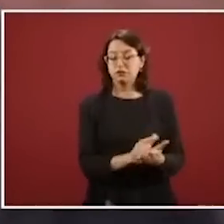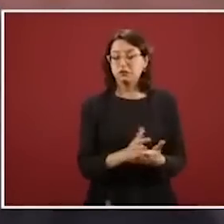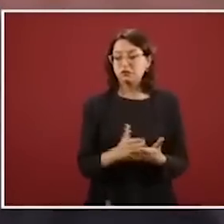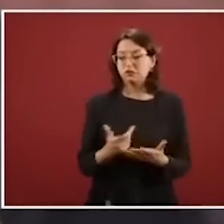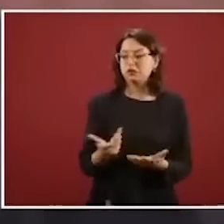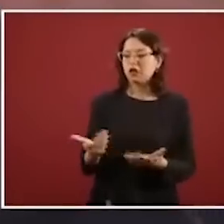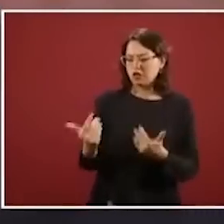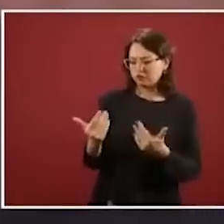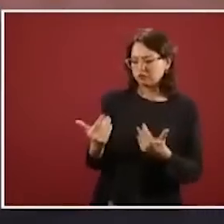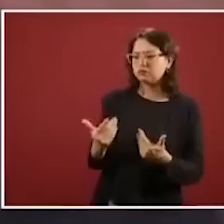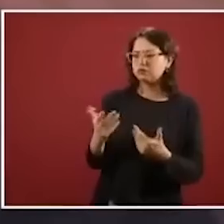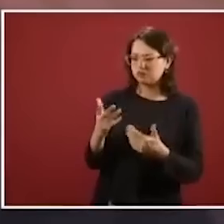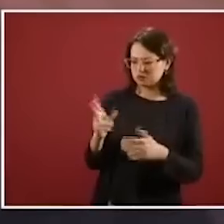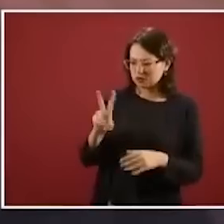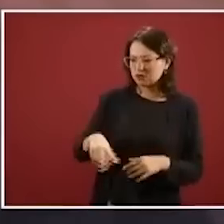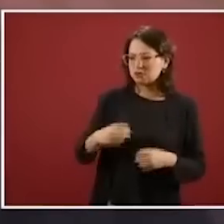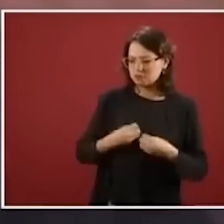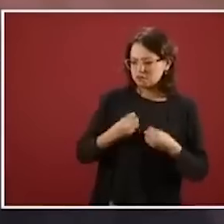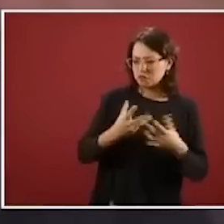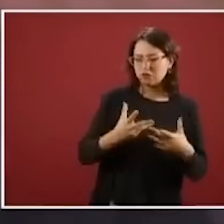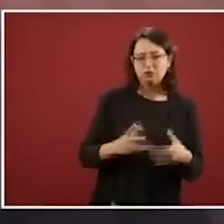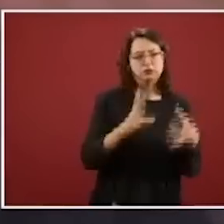cuentan las cosas.